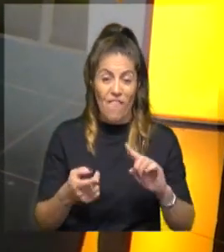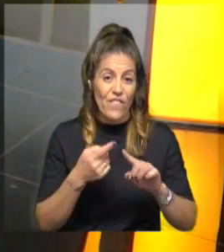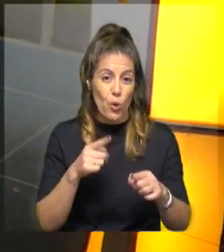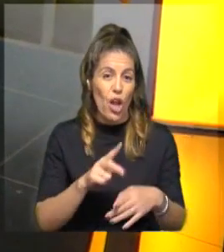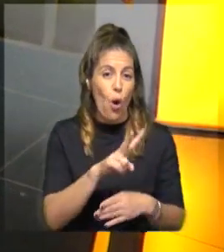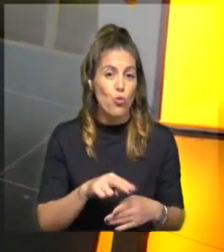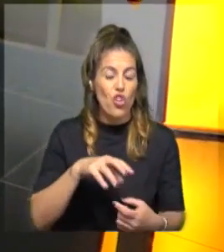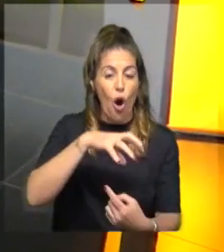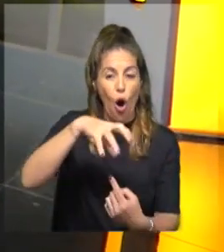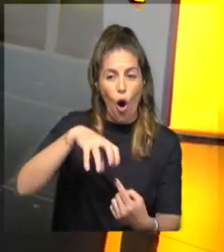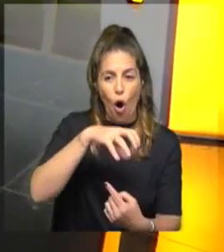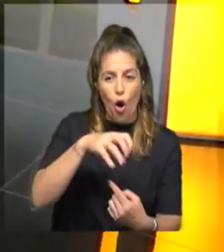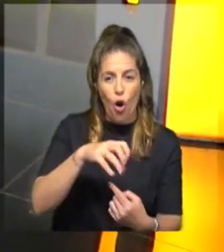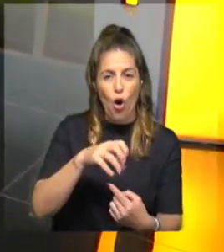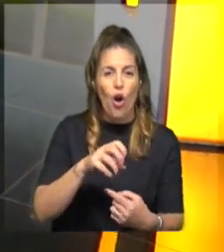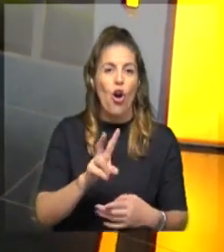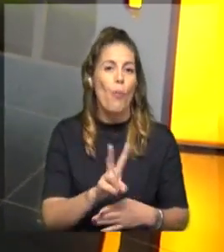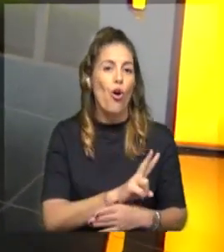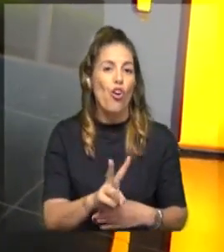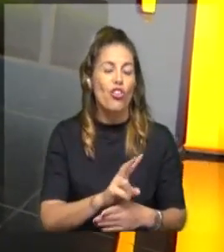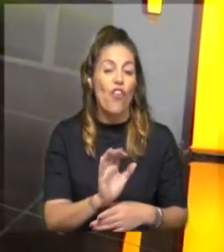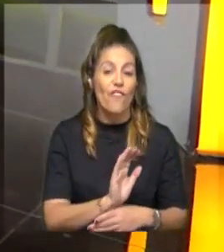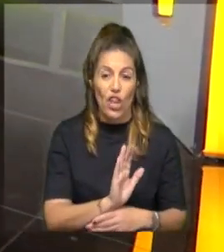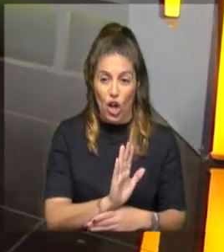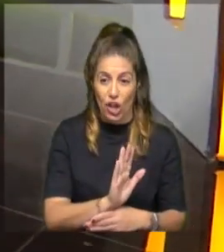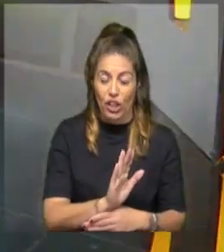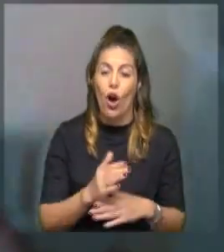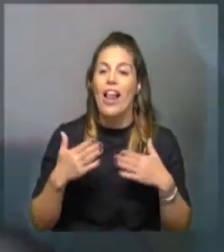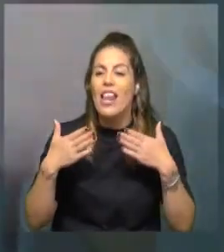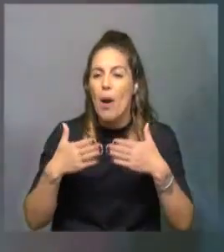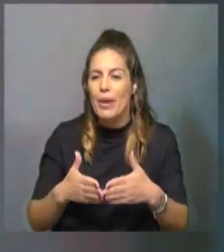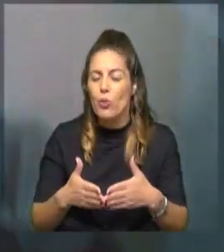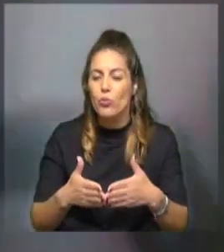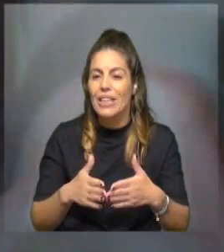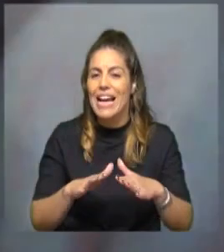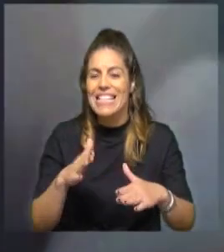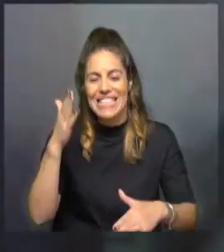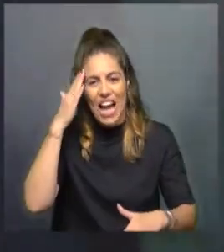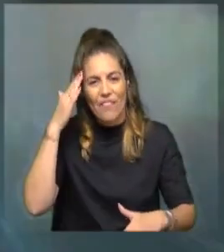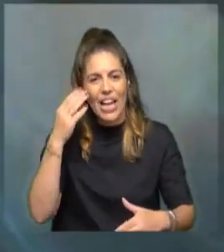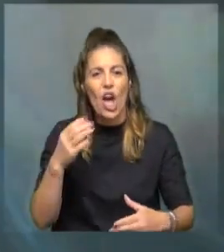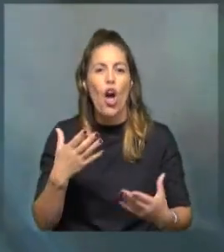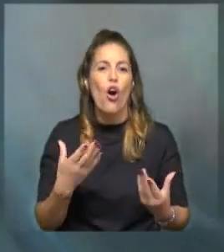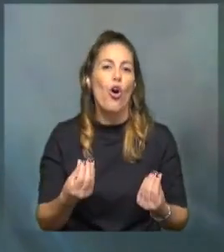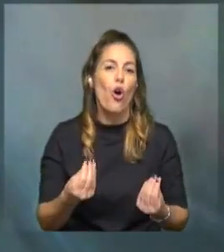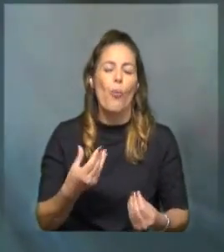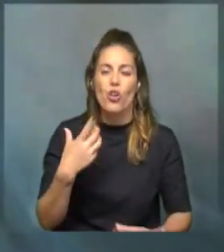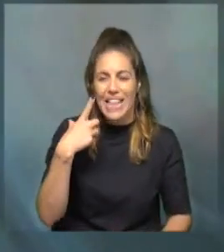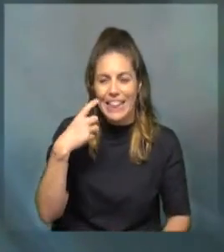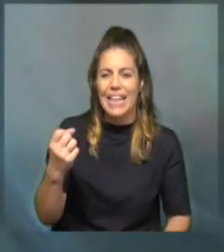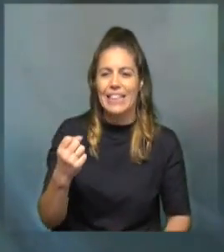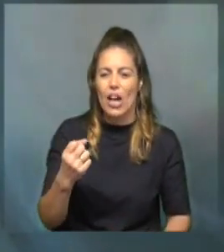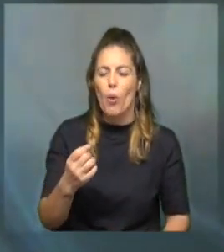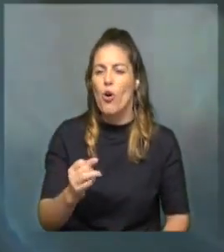uso de hongos como agente de control biológico, la pregunta fue saber ¿Cómo se detectan, cómo se